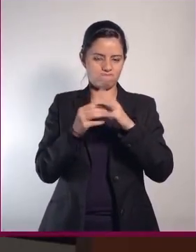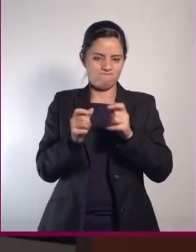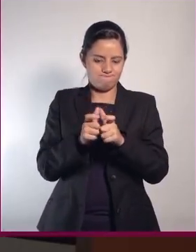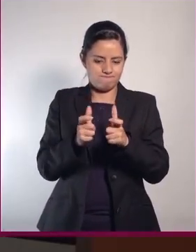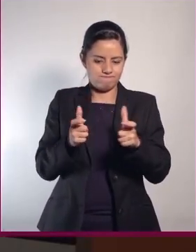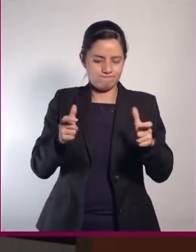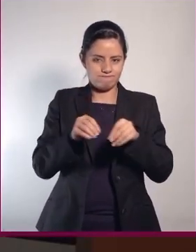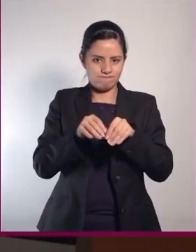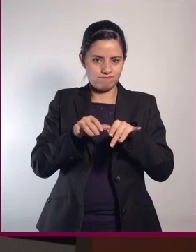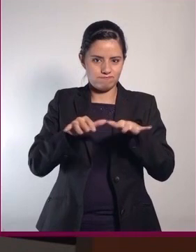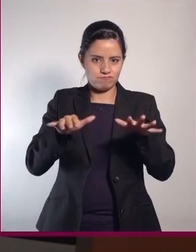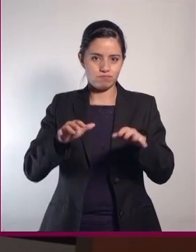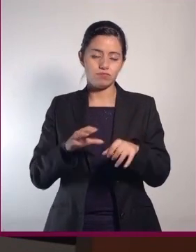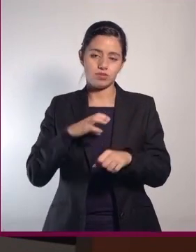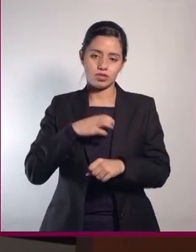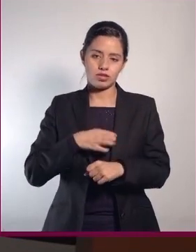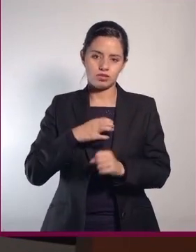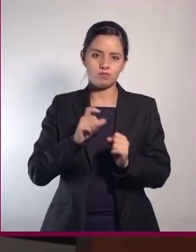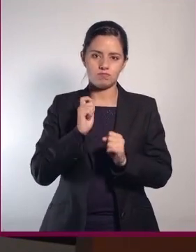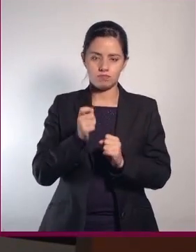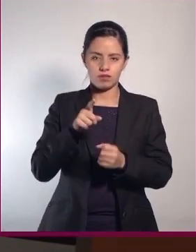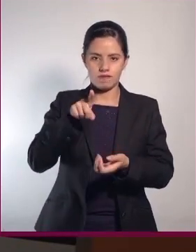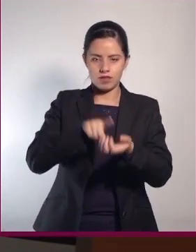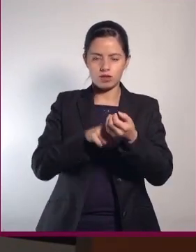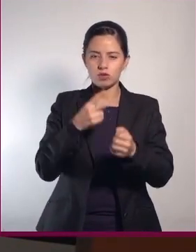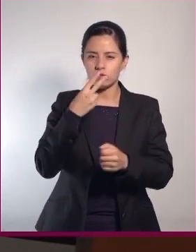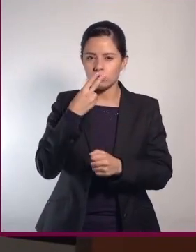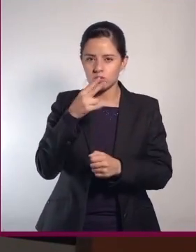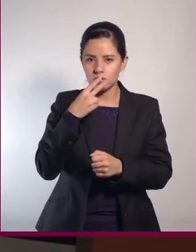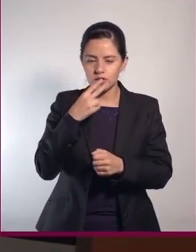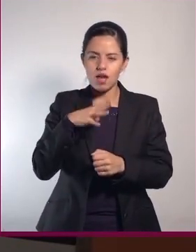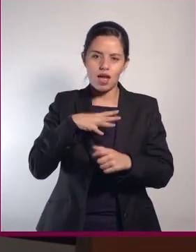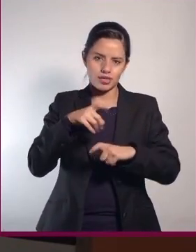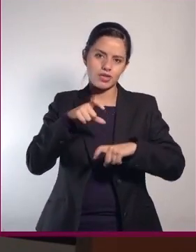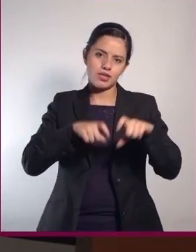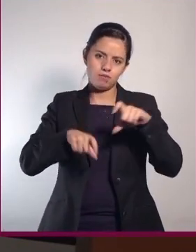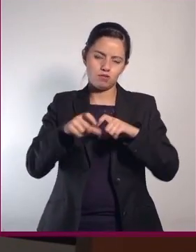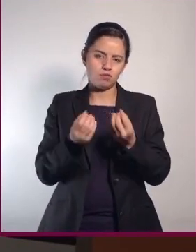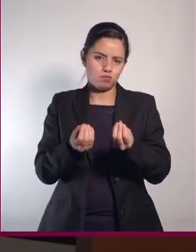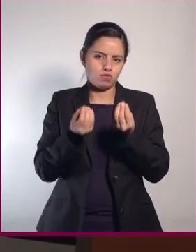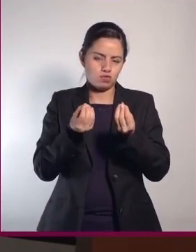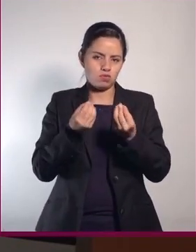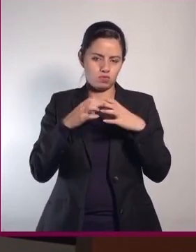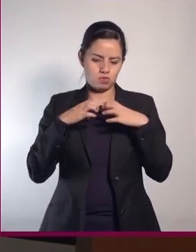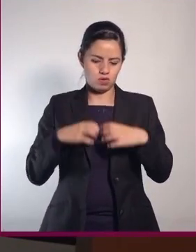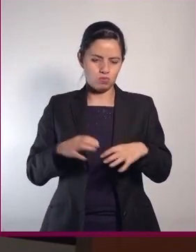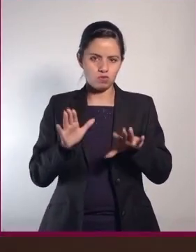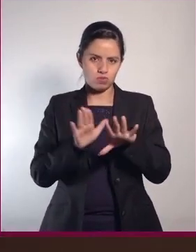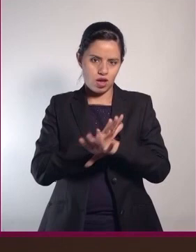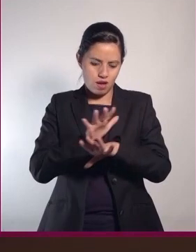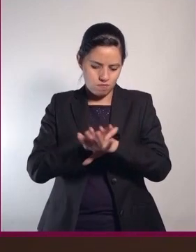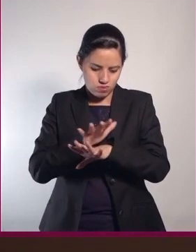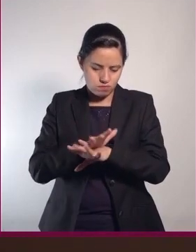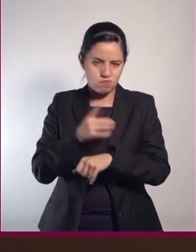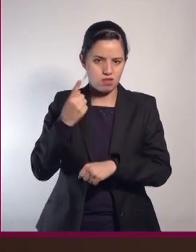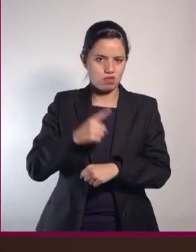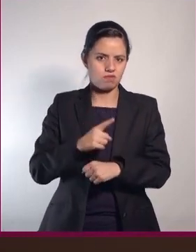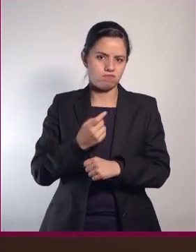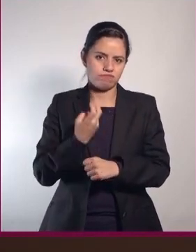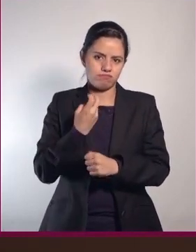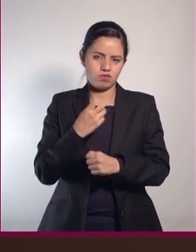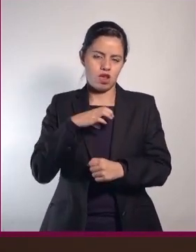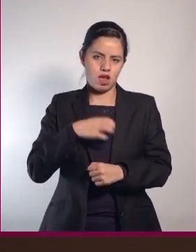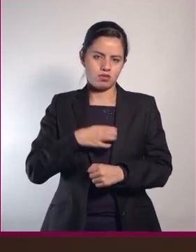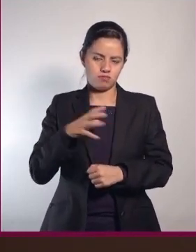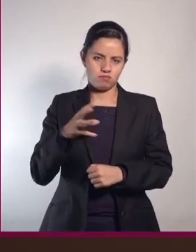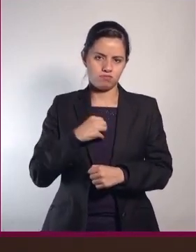el cigarro tiene muchos químicos que hacen que nuestro cuerpo cambie y pueda llegar a ser cáncer. Doctor, ¿qué